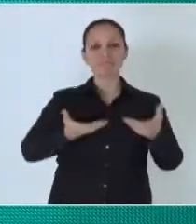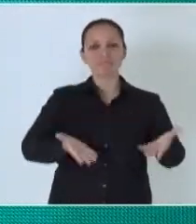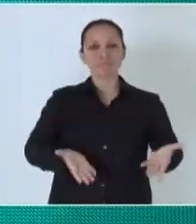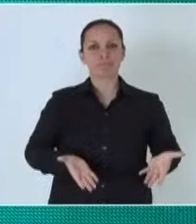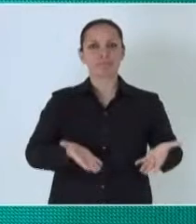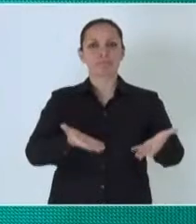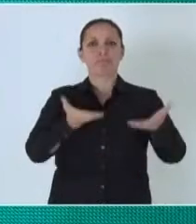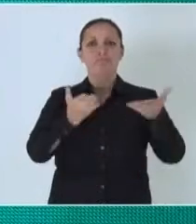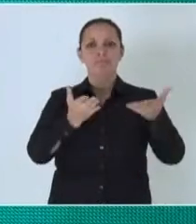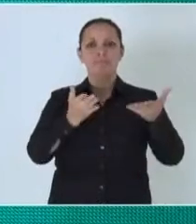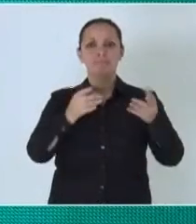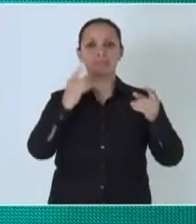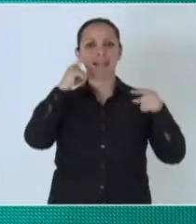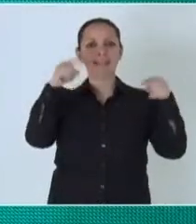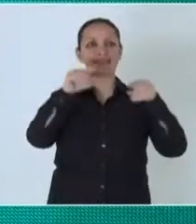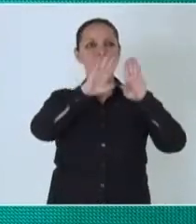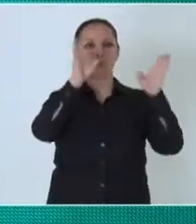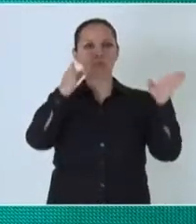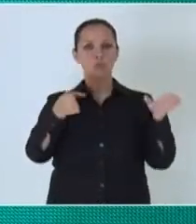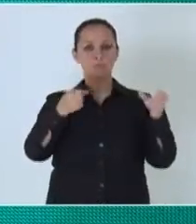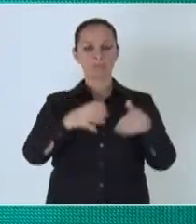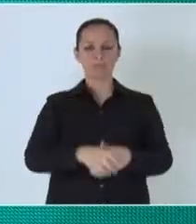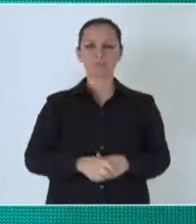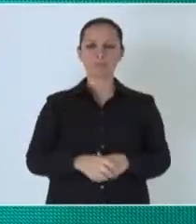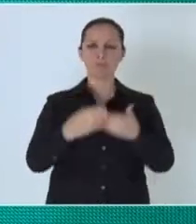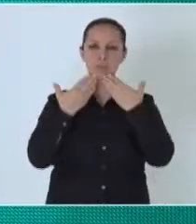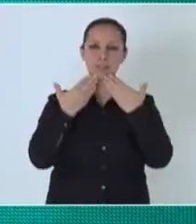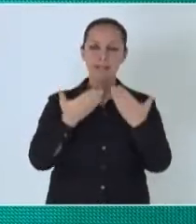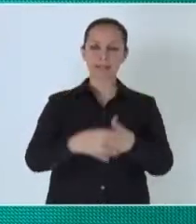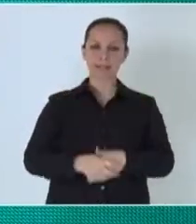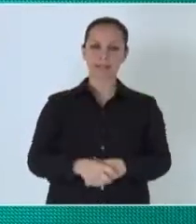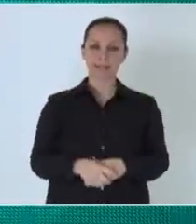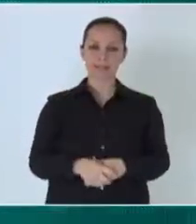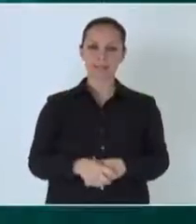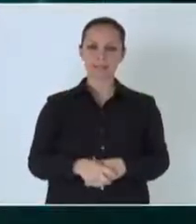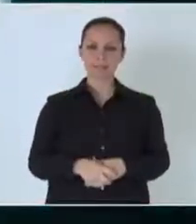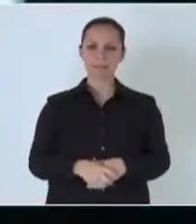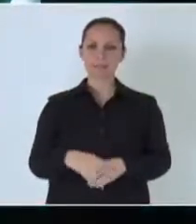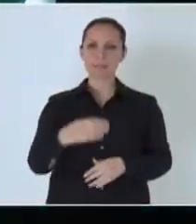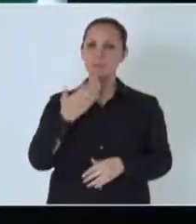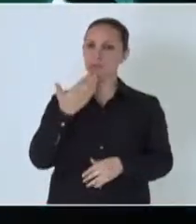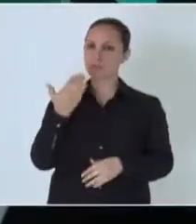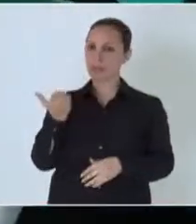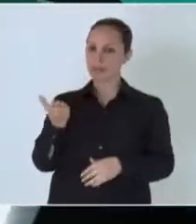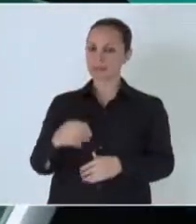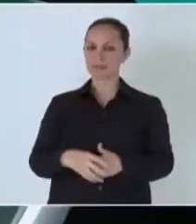la institución comunal Muchas gracias Muchas gracias candidata continúa ahora